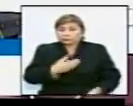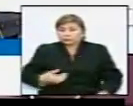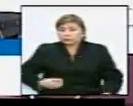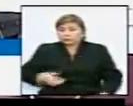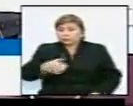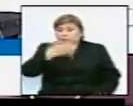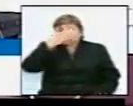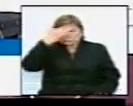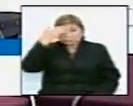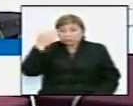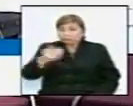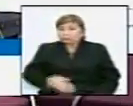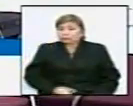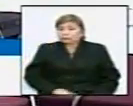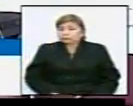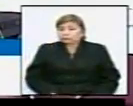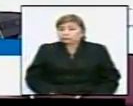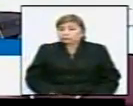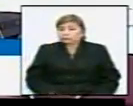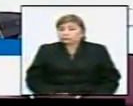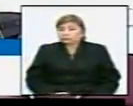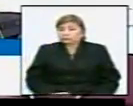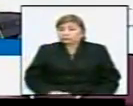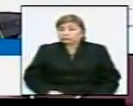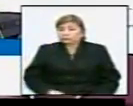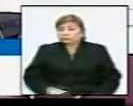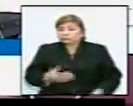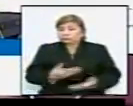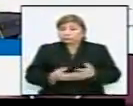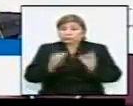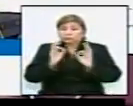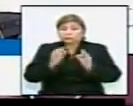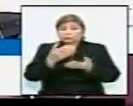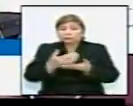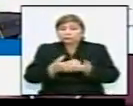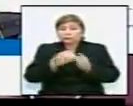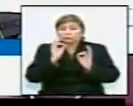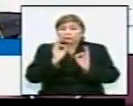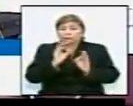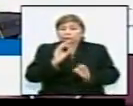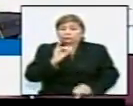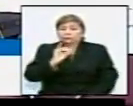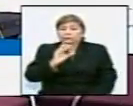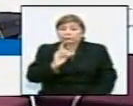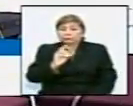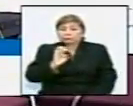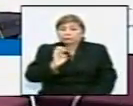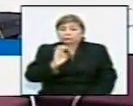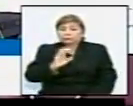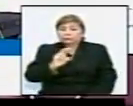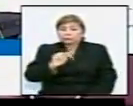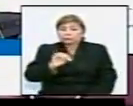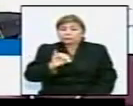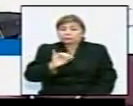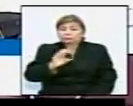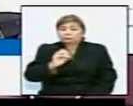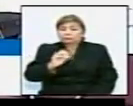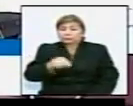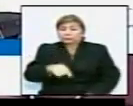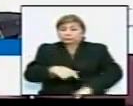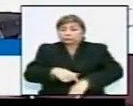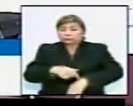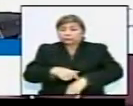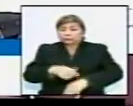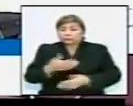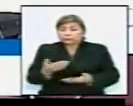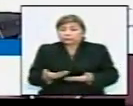no olvidemos que la reforma política dice candidatos idóneos. Entonces yo me pregunto, en este tiempo